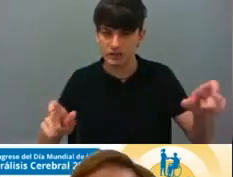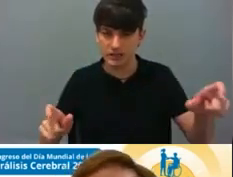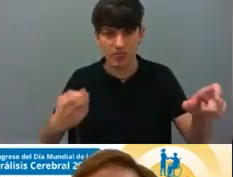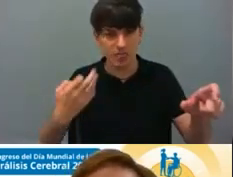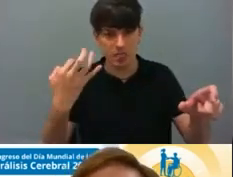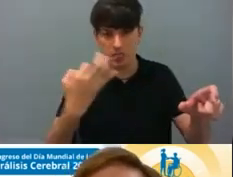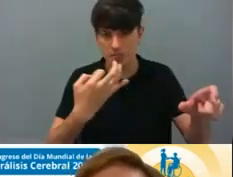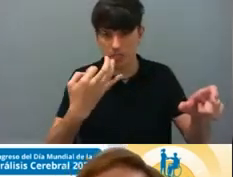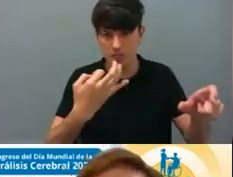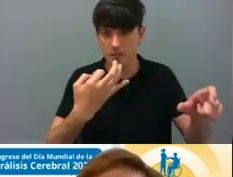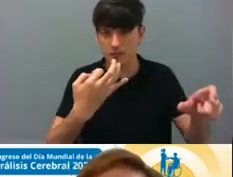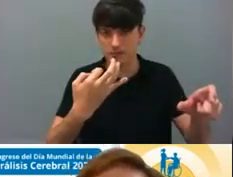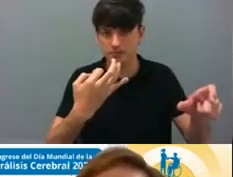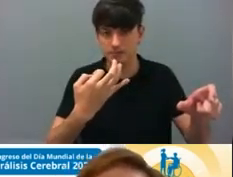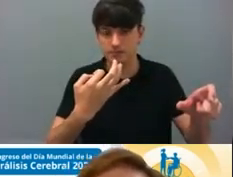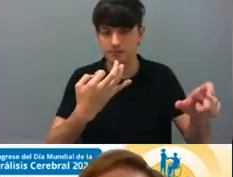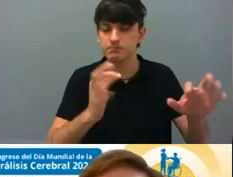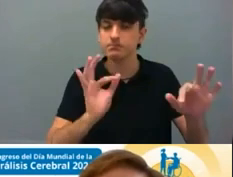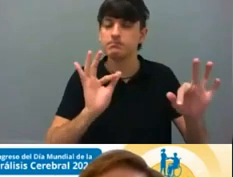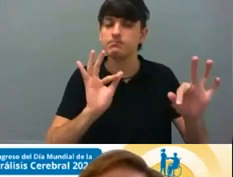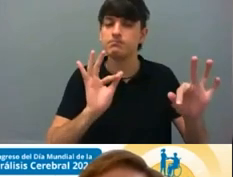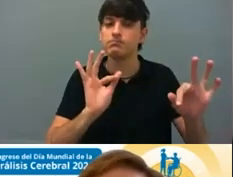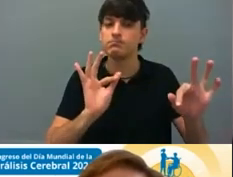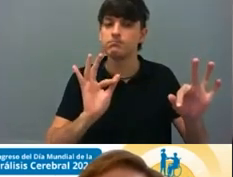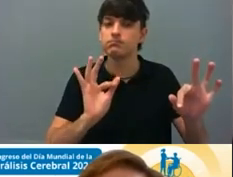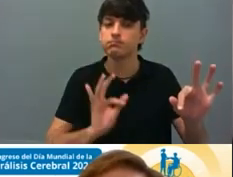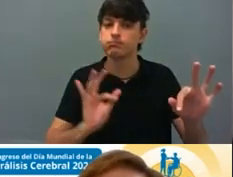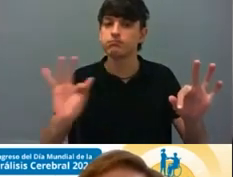tomar la palabra por sí mismas y deben